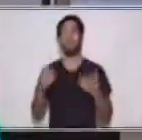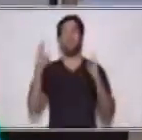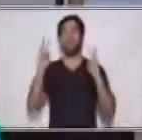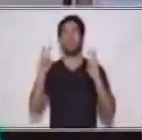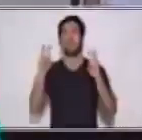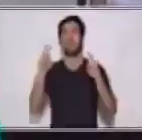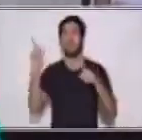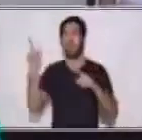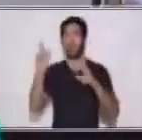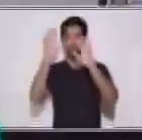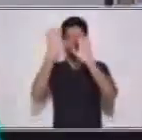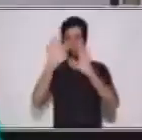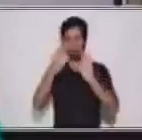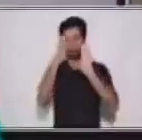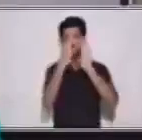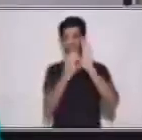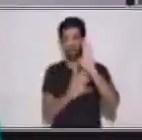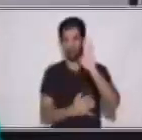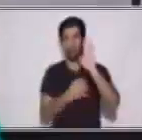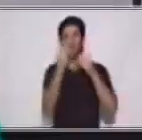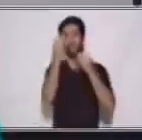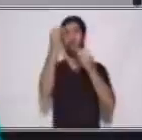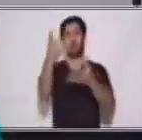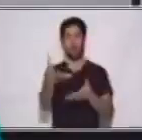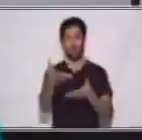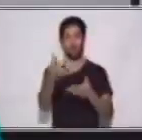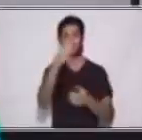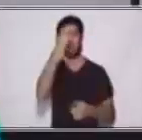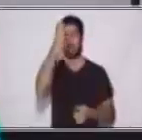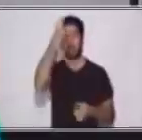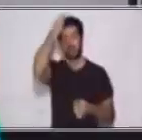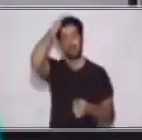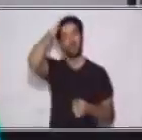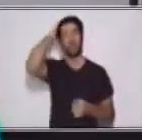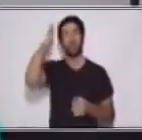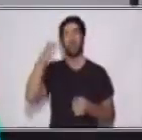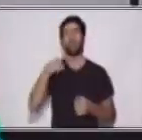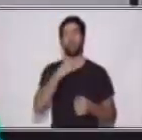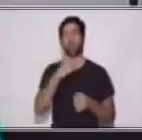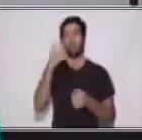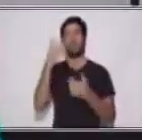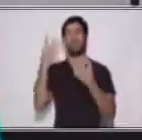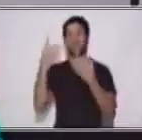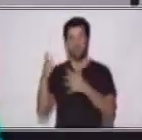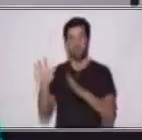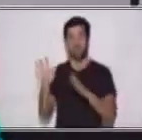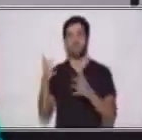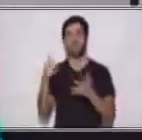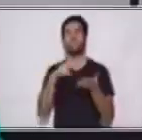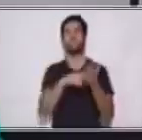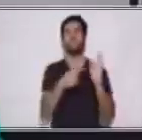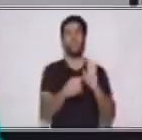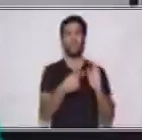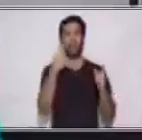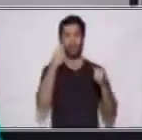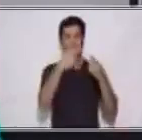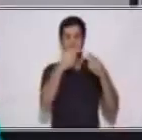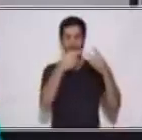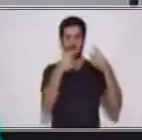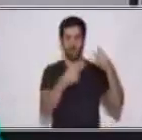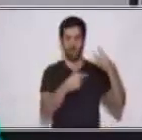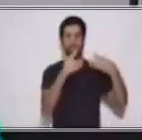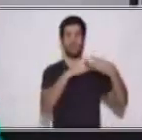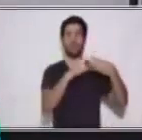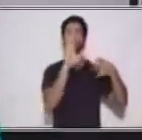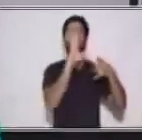texto informativo. ¿Te recuerdas que ya hemos visto los rasgos generales de tres tipos de texto?